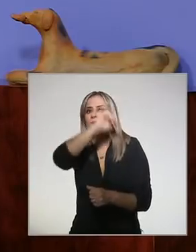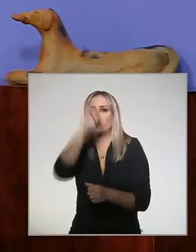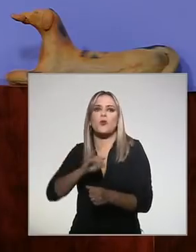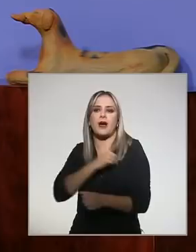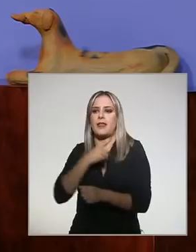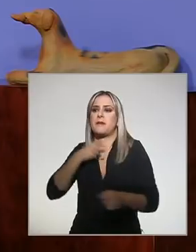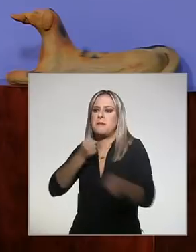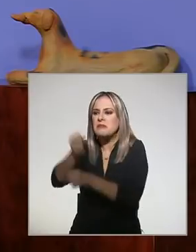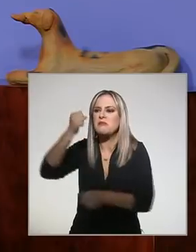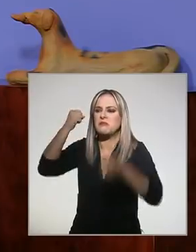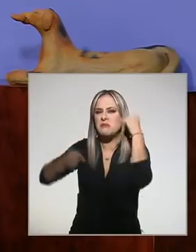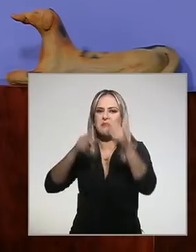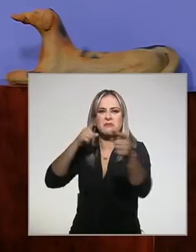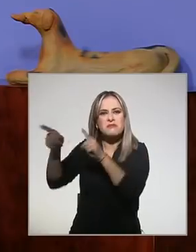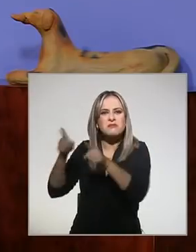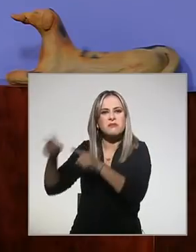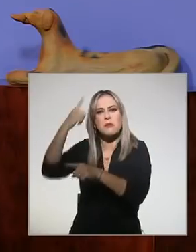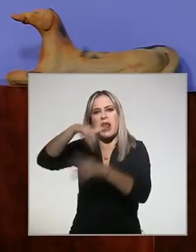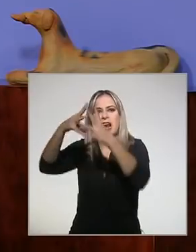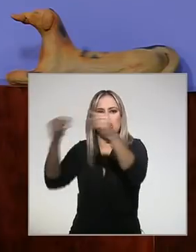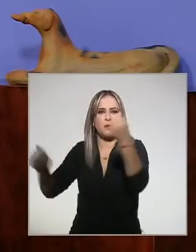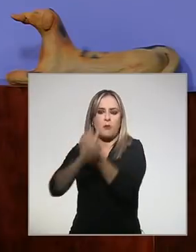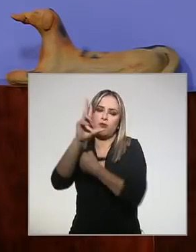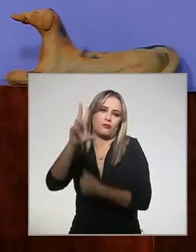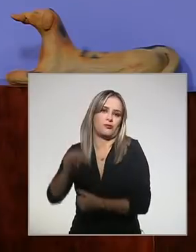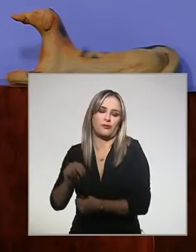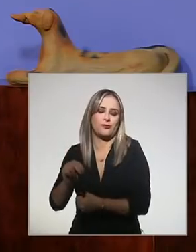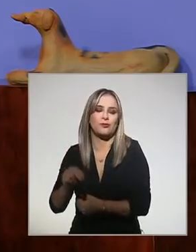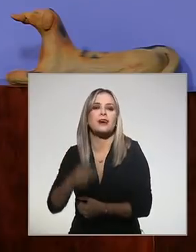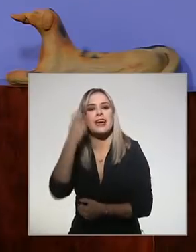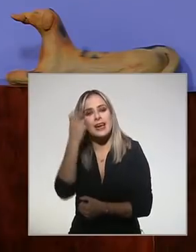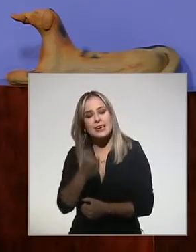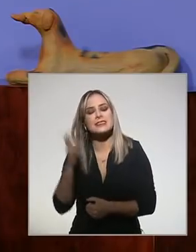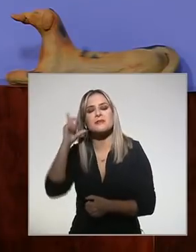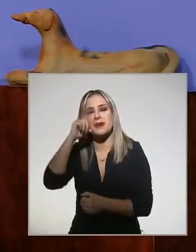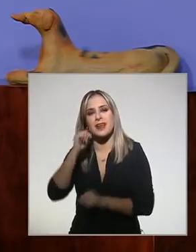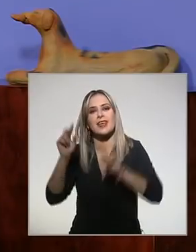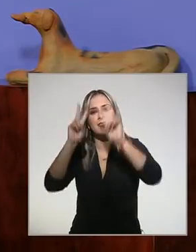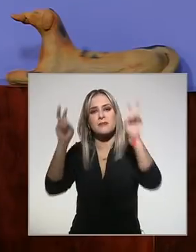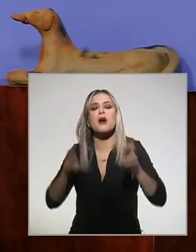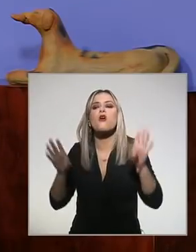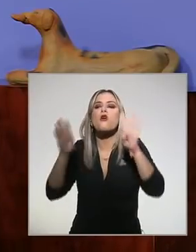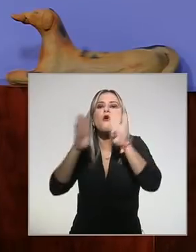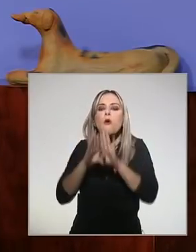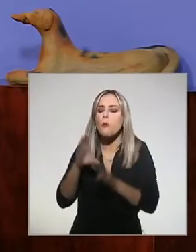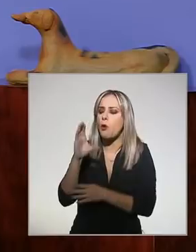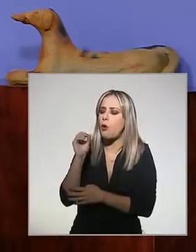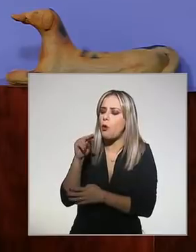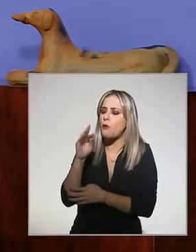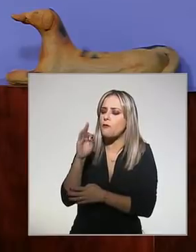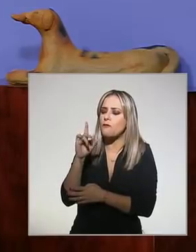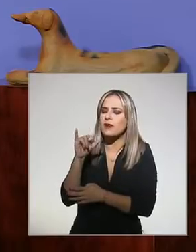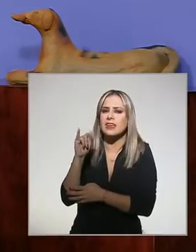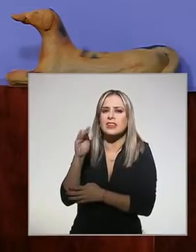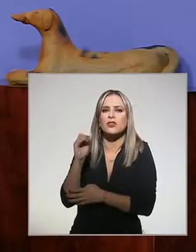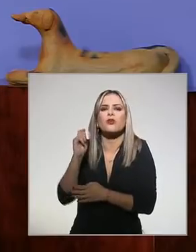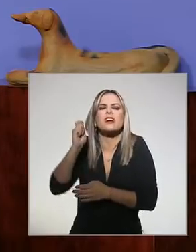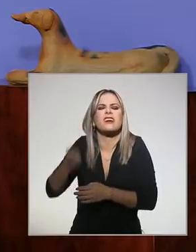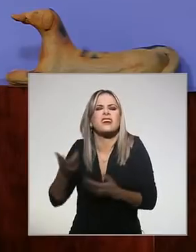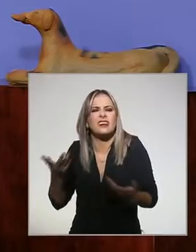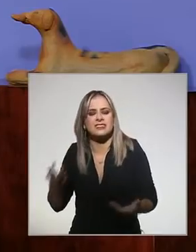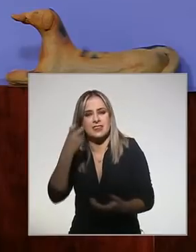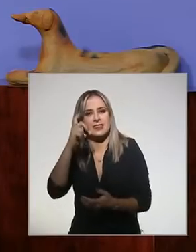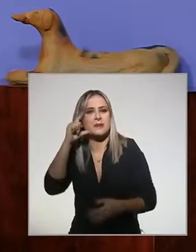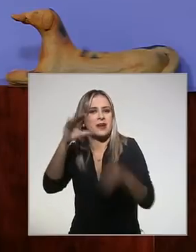violencia. En los miércoles de Saber Vivir vamos a hablar justamente sobre esto, cómo lidiar con el conflicto. ¿Han escuchado algo